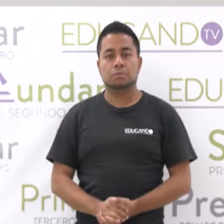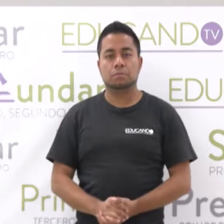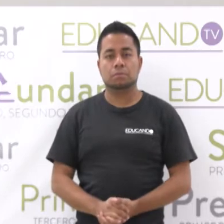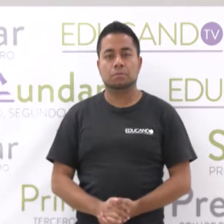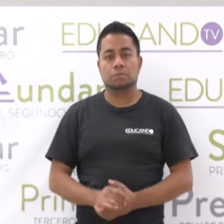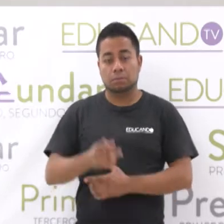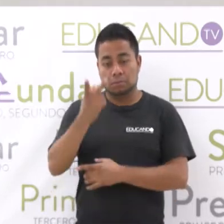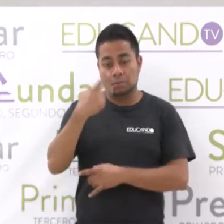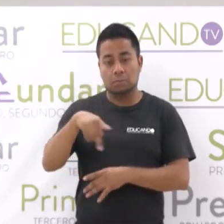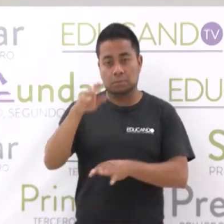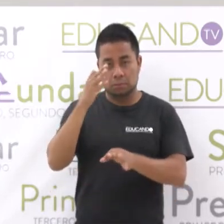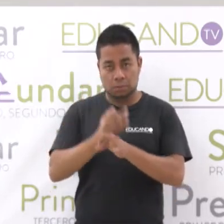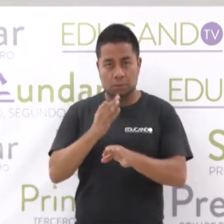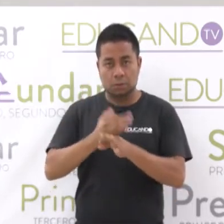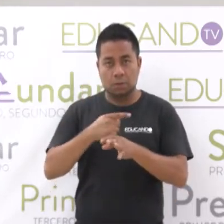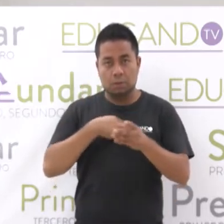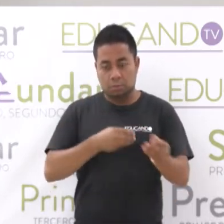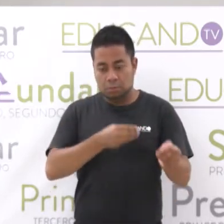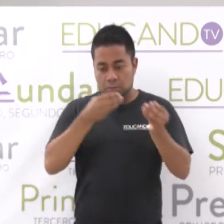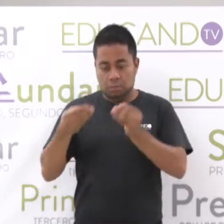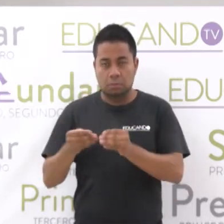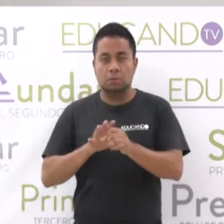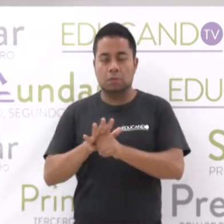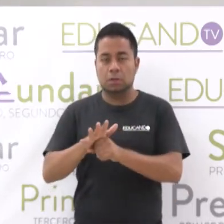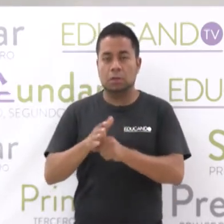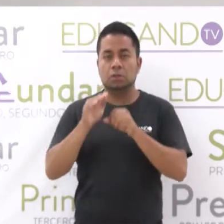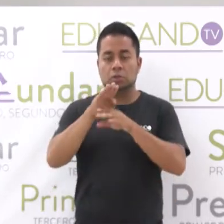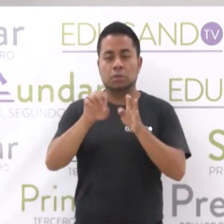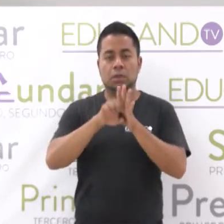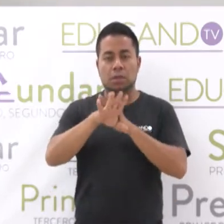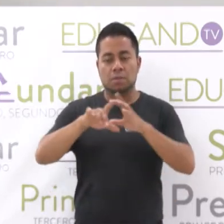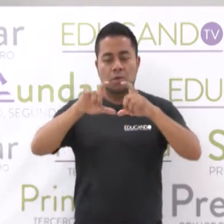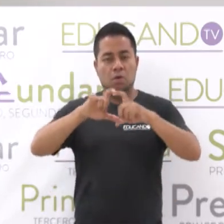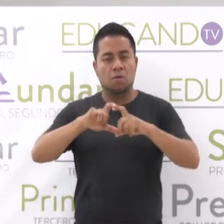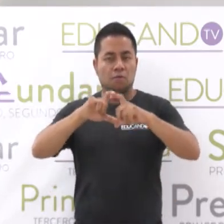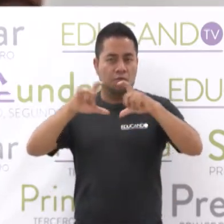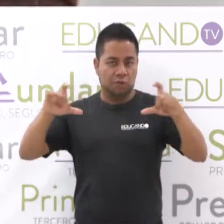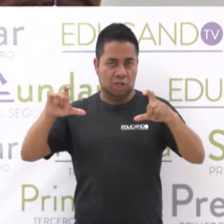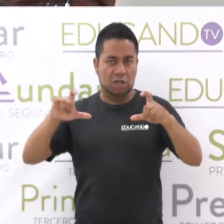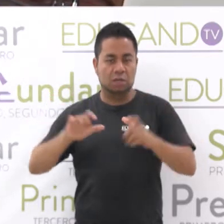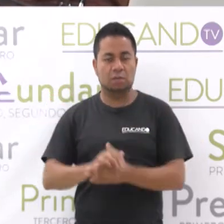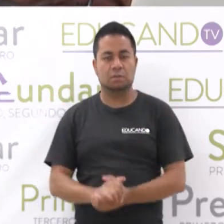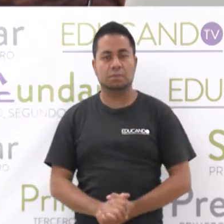Pero ahorita les traje este ejemplo de esta ficha.